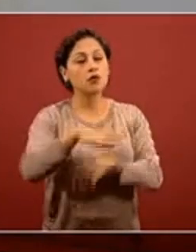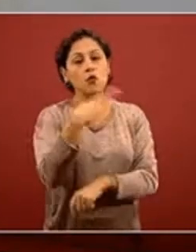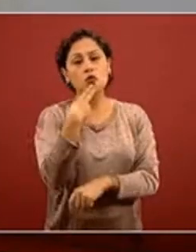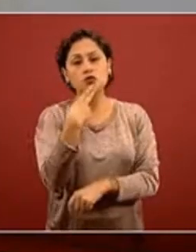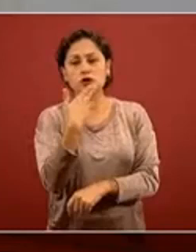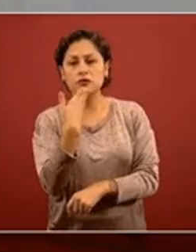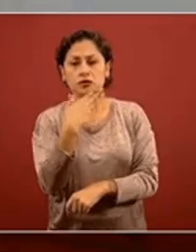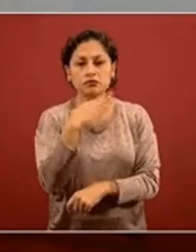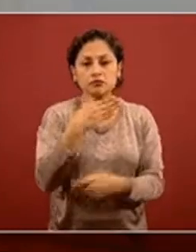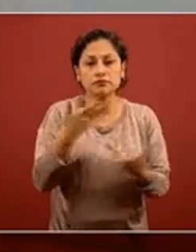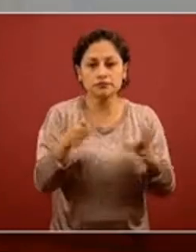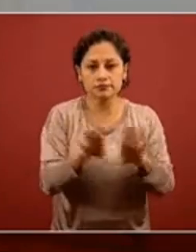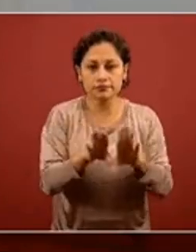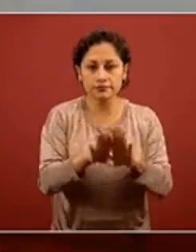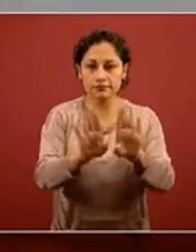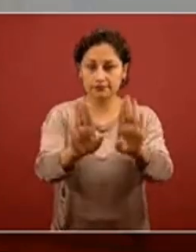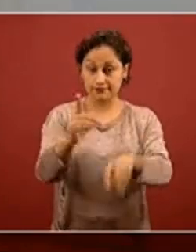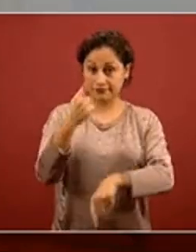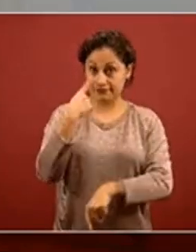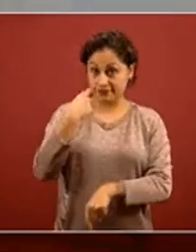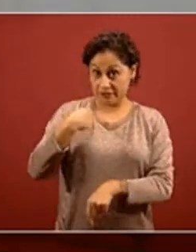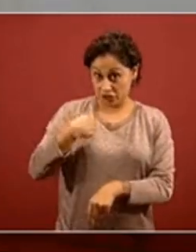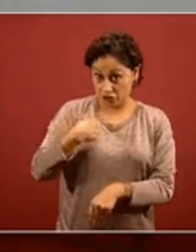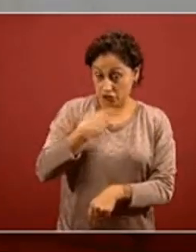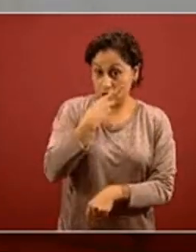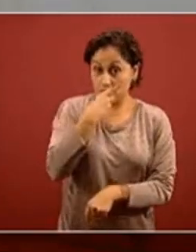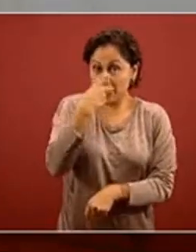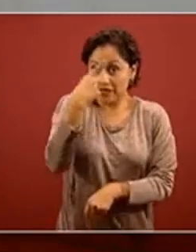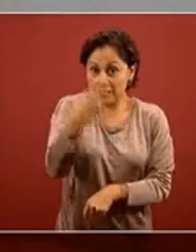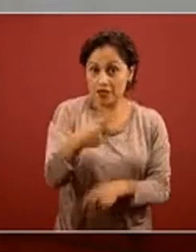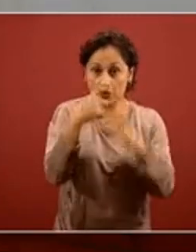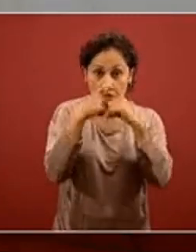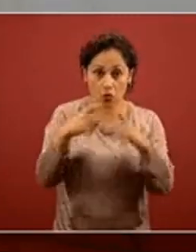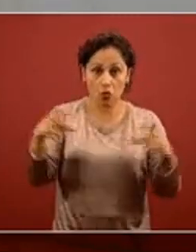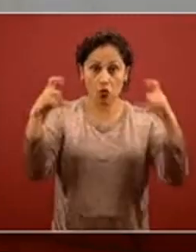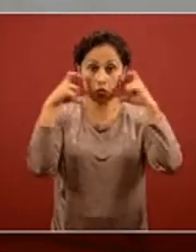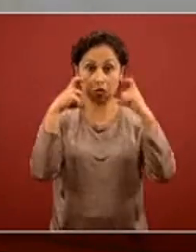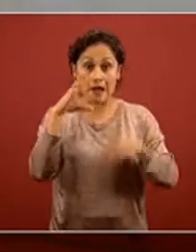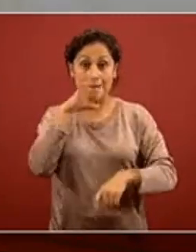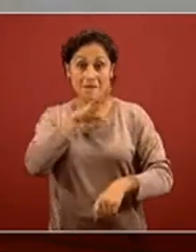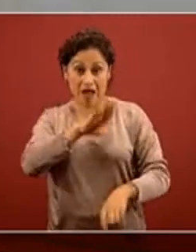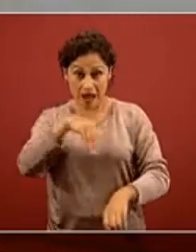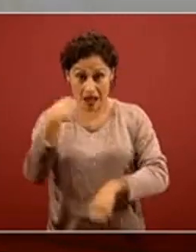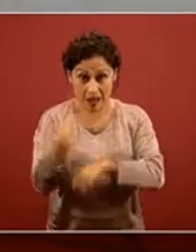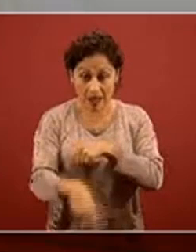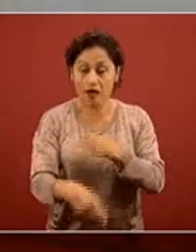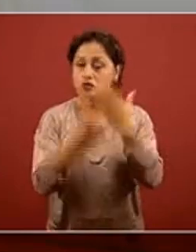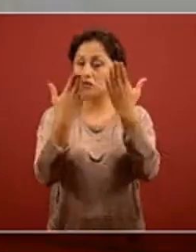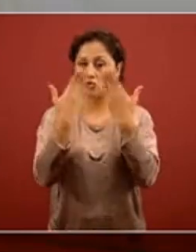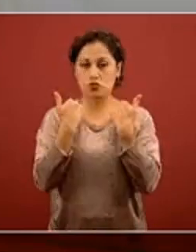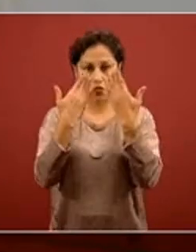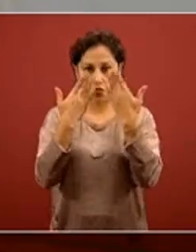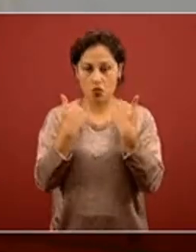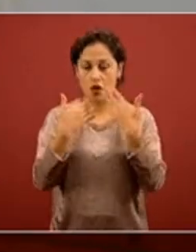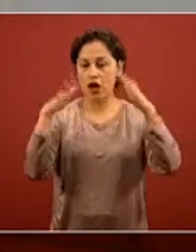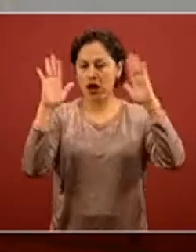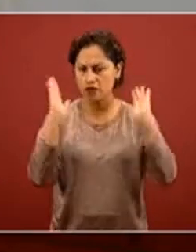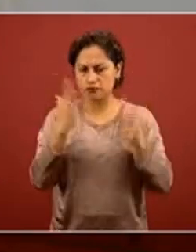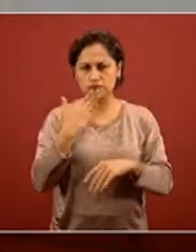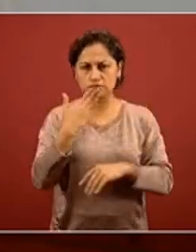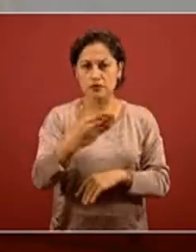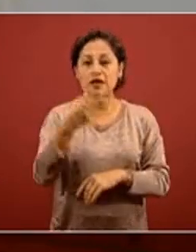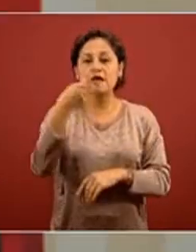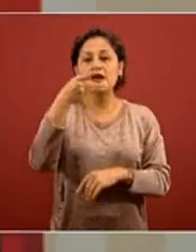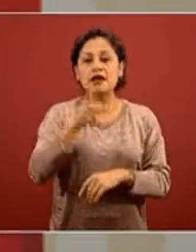hace daño pues usar cubrebocas. Existe un fenómeno que se llama compensación del riesgo, que consiste